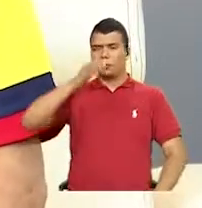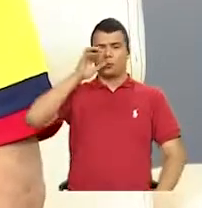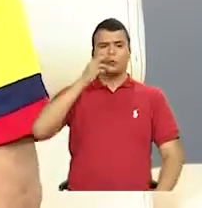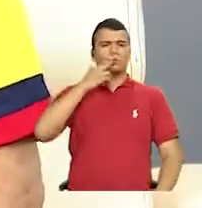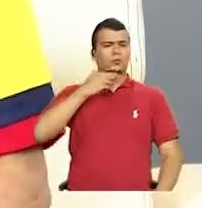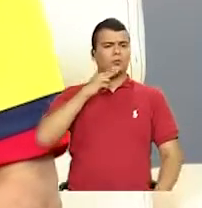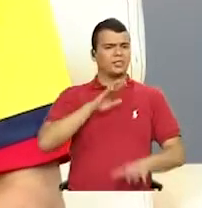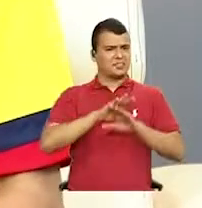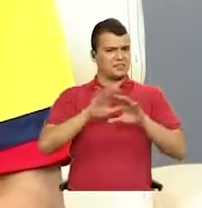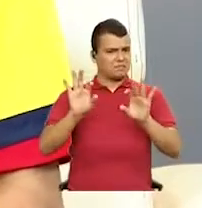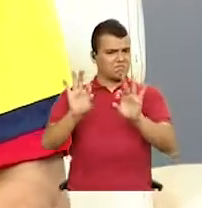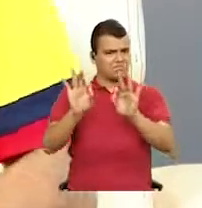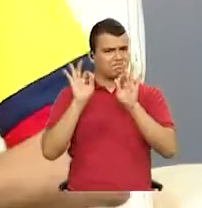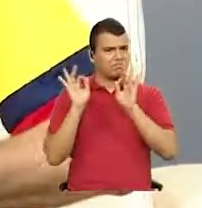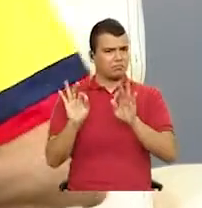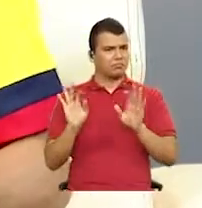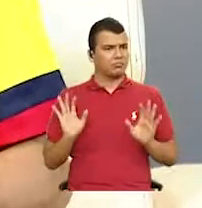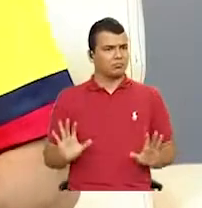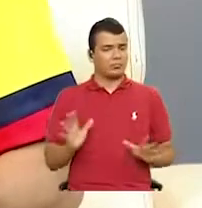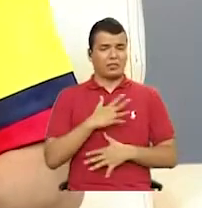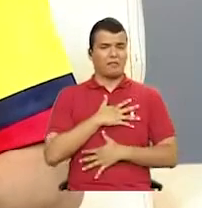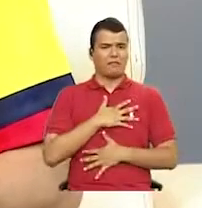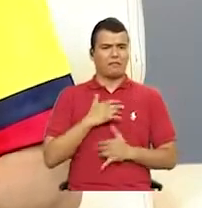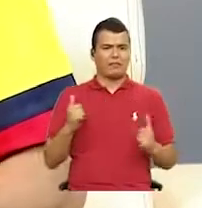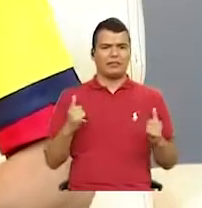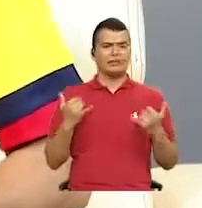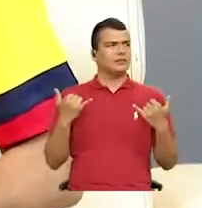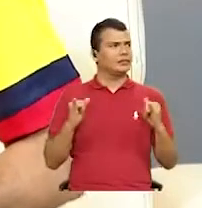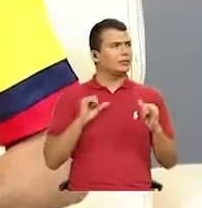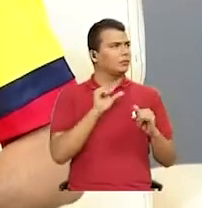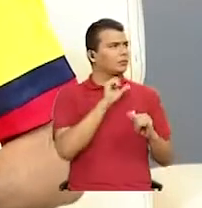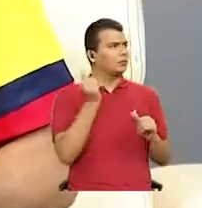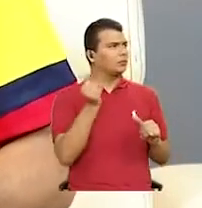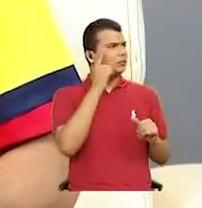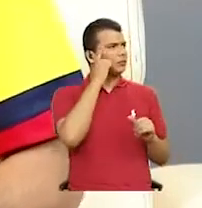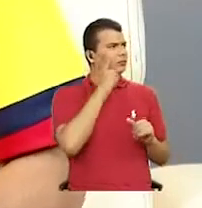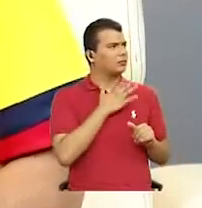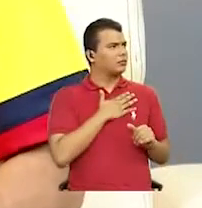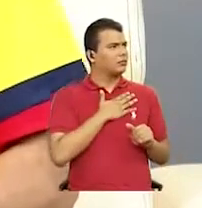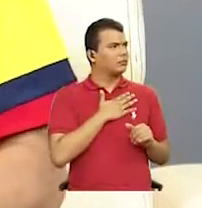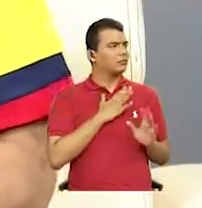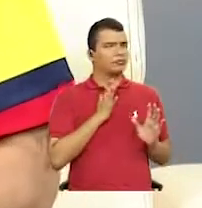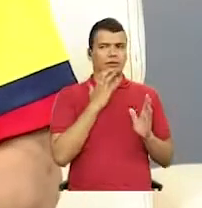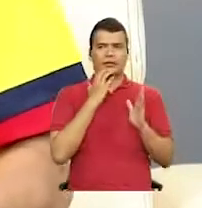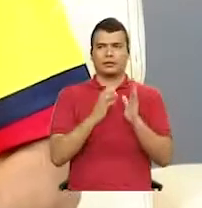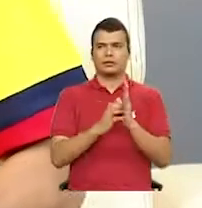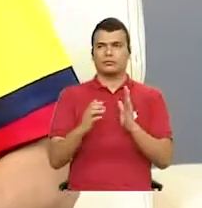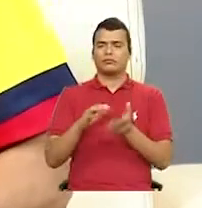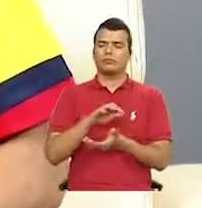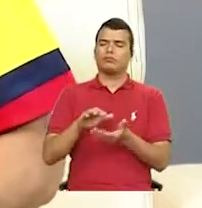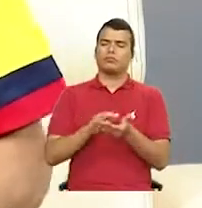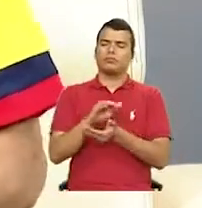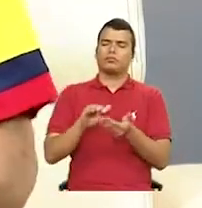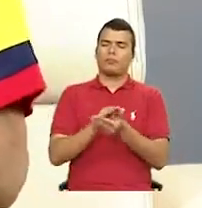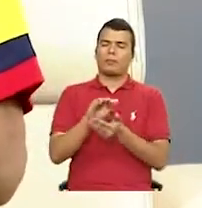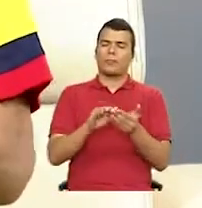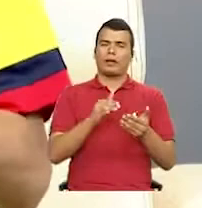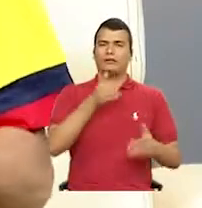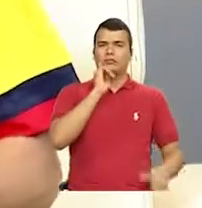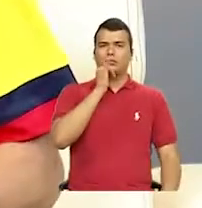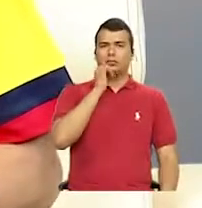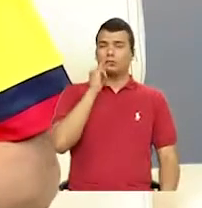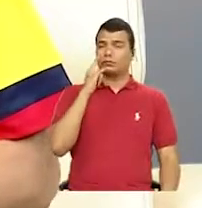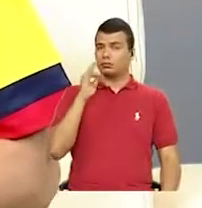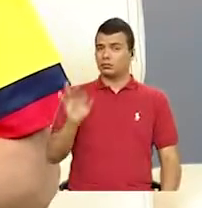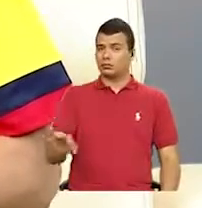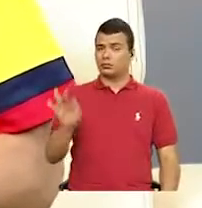estas, una bebida azucarada. Azucarada. Y se sienten felices y otros dicen, no, es que, por ejemplo, un buñuelo con una gaseosa, eso es lo más por